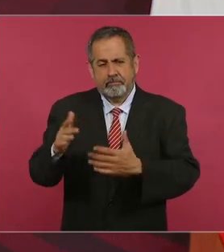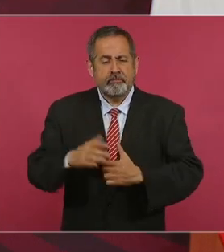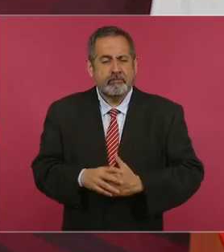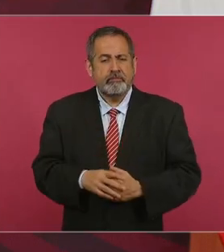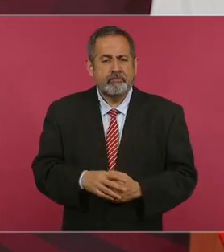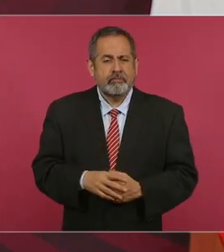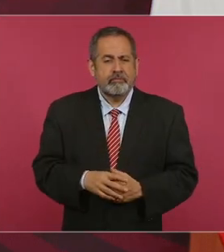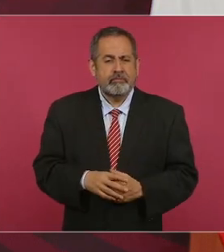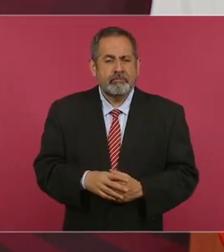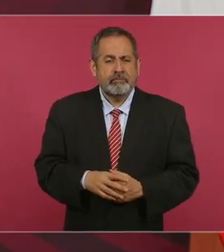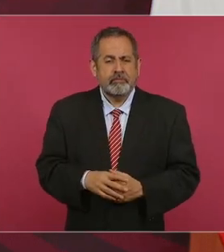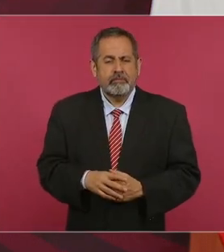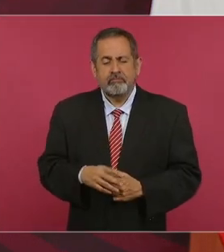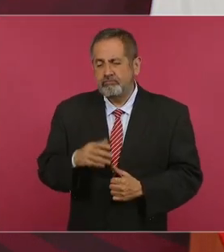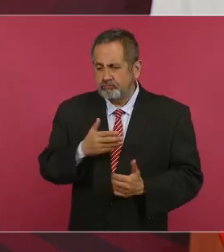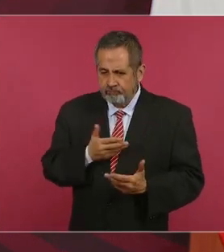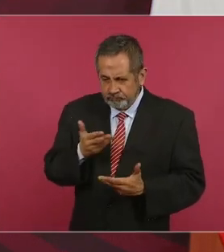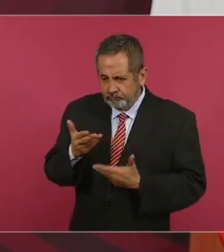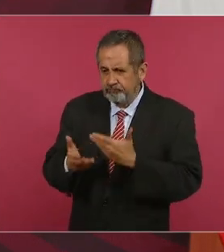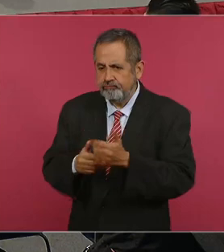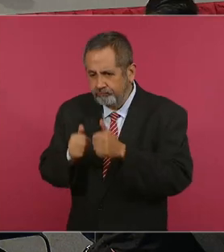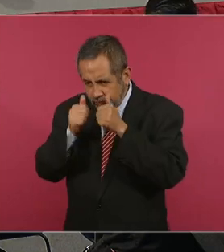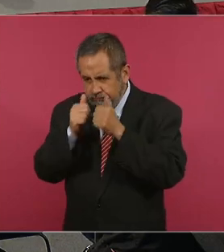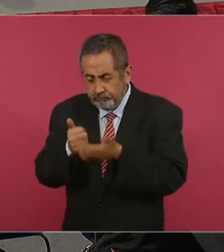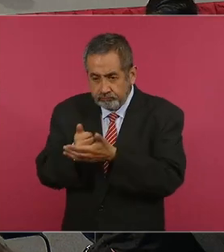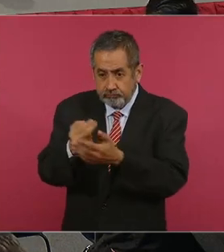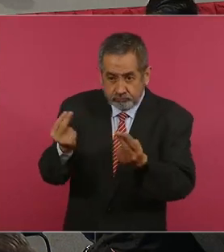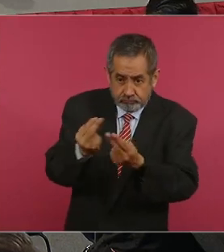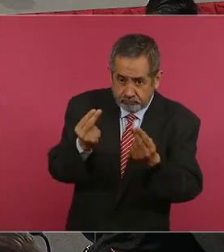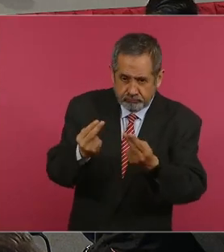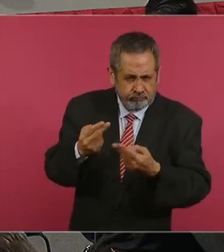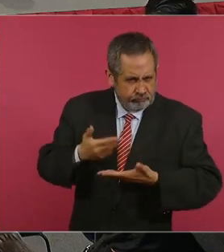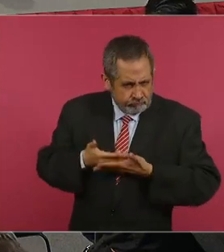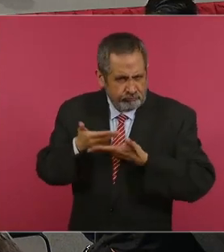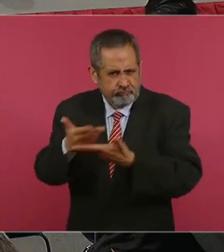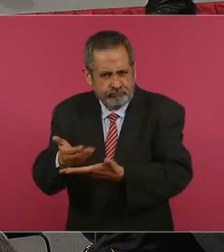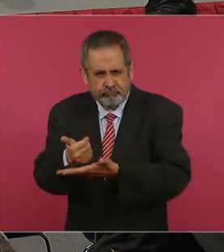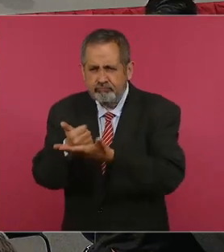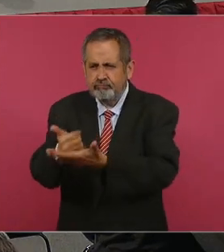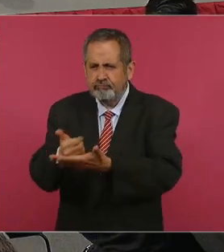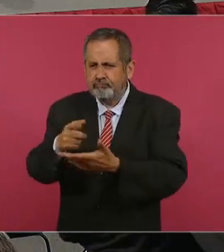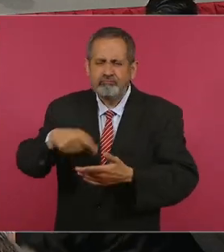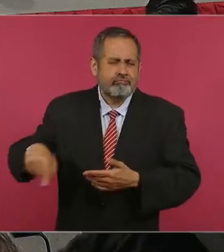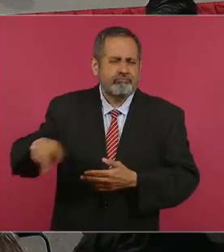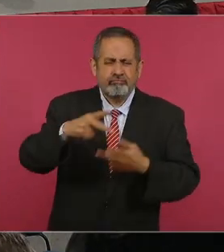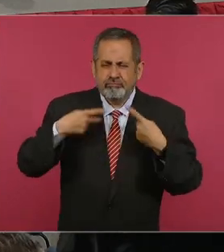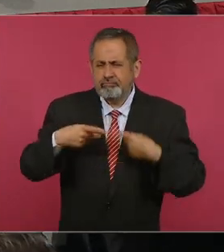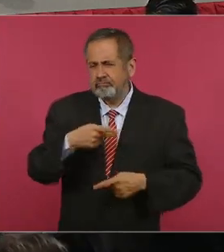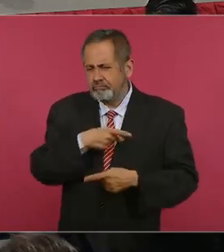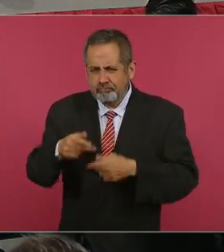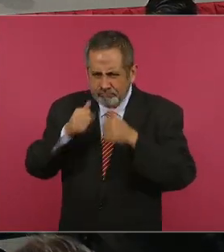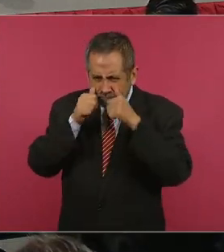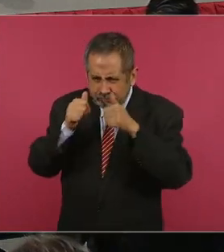el poder servir a los que lo necesitan, a los pobres, a todos.